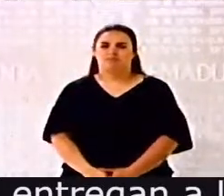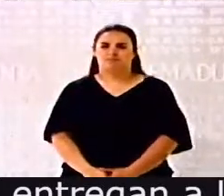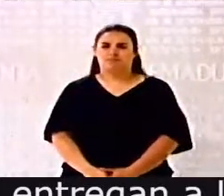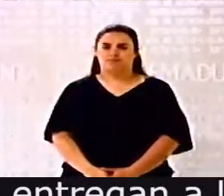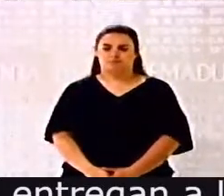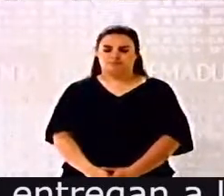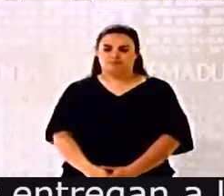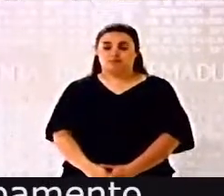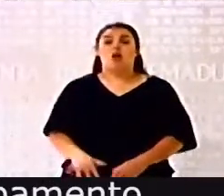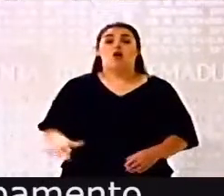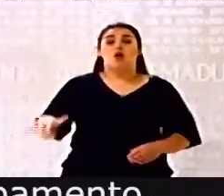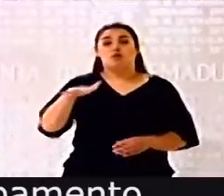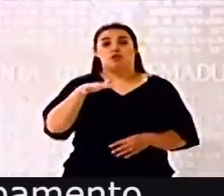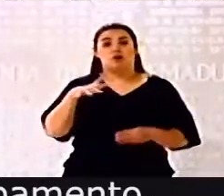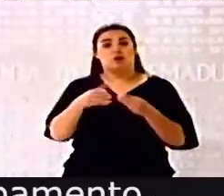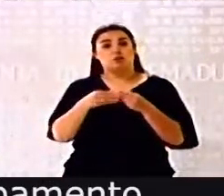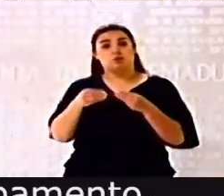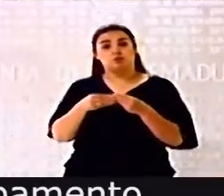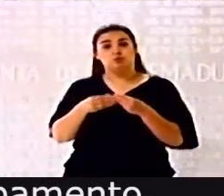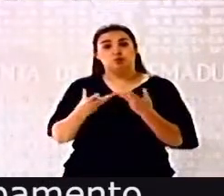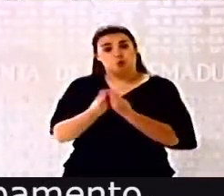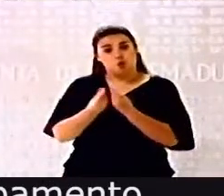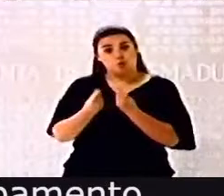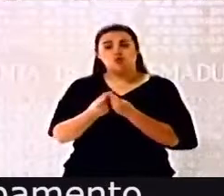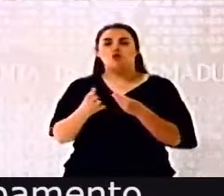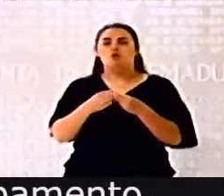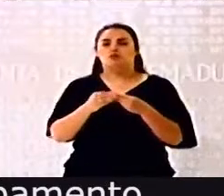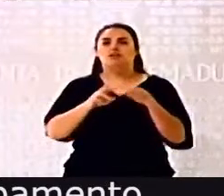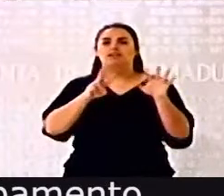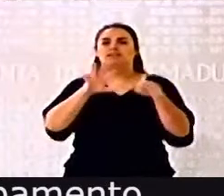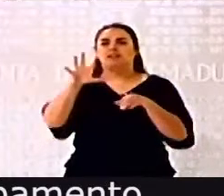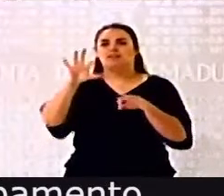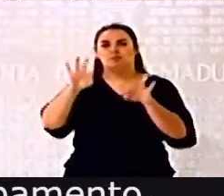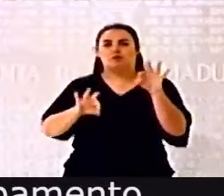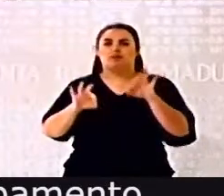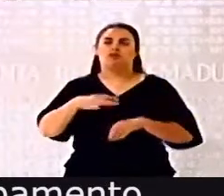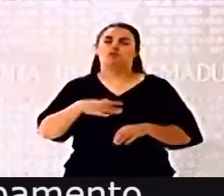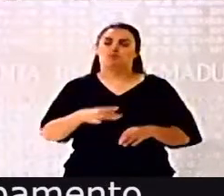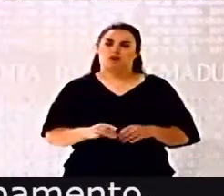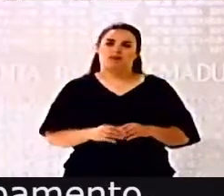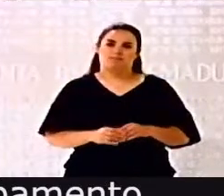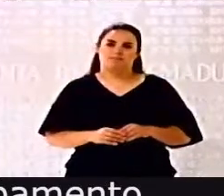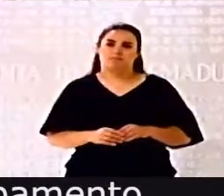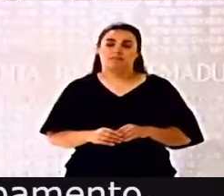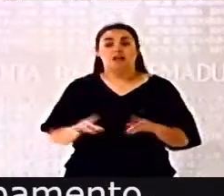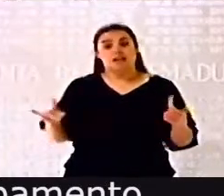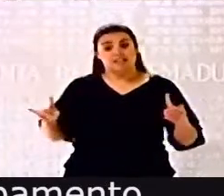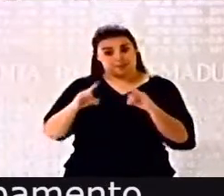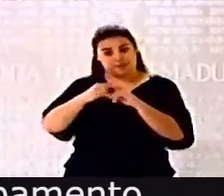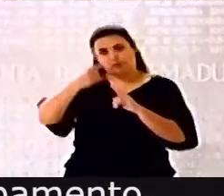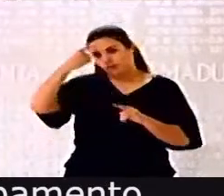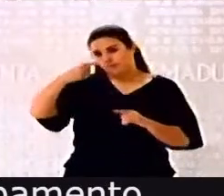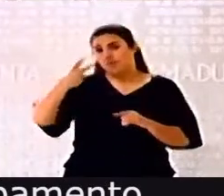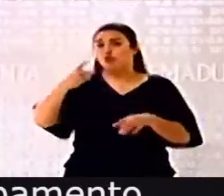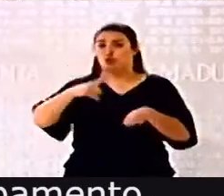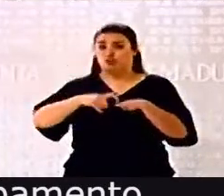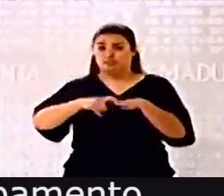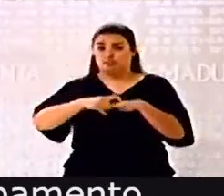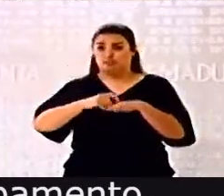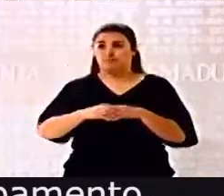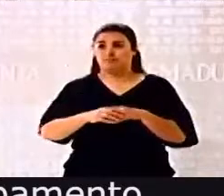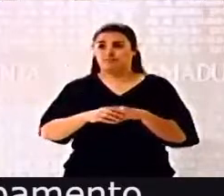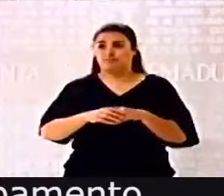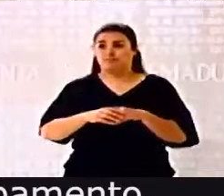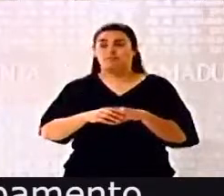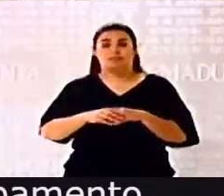Las zonas de uso común podrán ser utilizadas al 75%. Y los campamentos saben que hay de 2 tipos, los